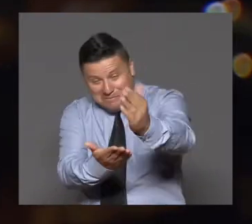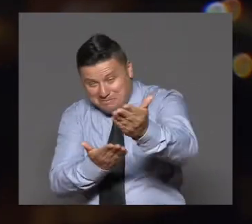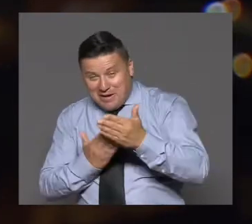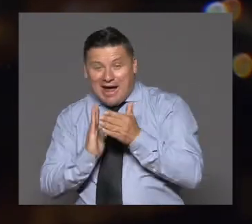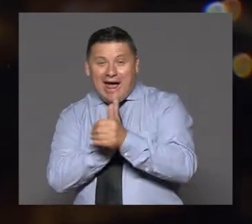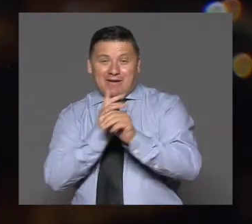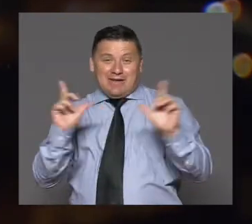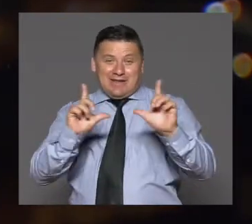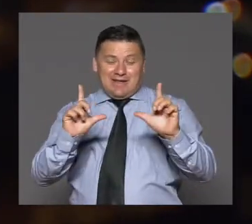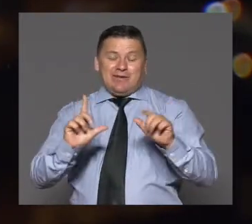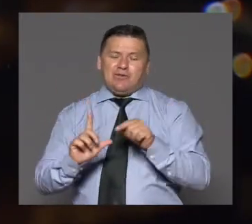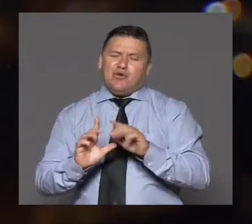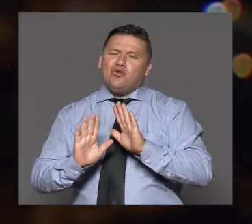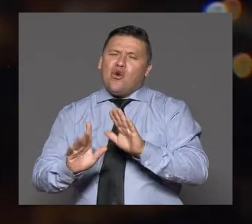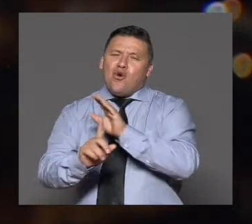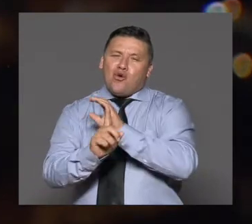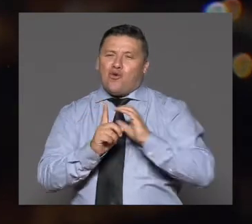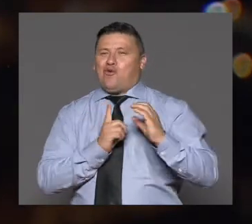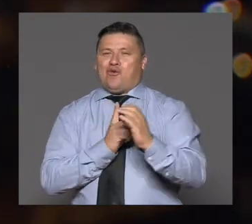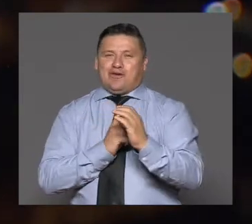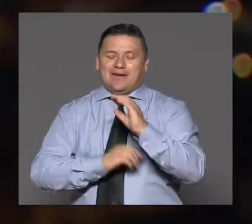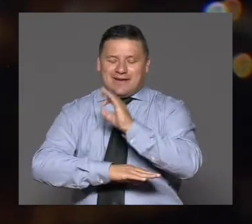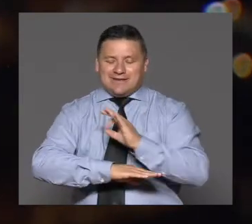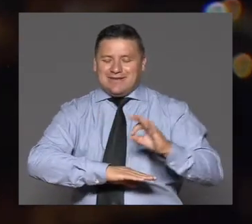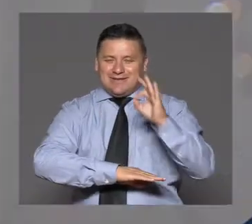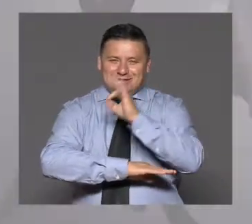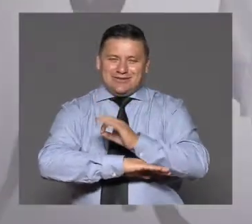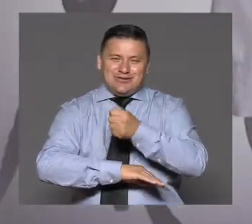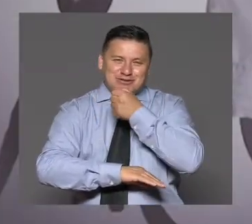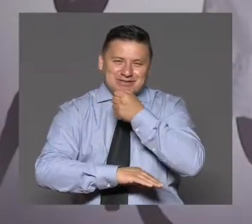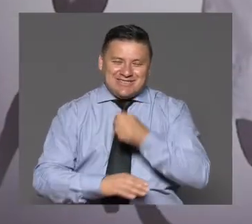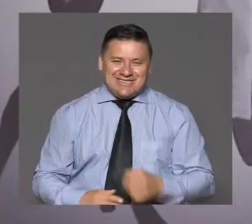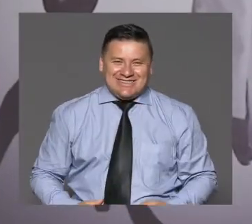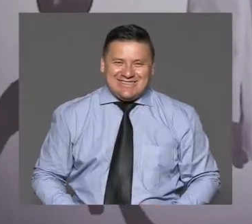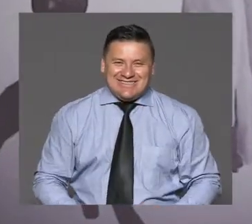Bienvenidos a Talentos en Pantalla, la sección cultural de ESAP Noticias.